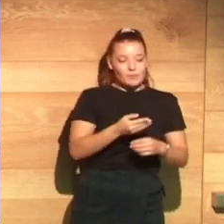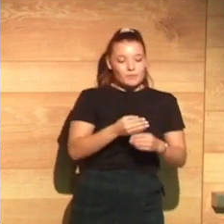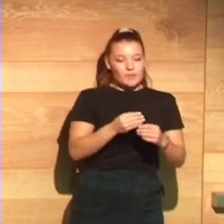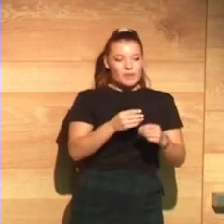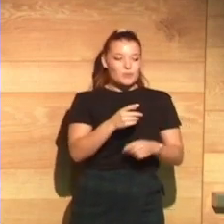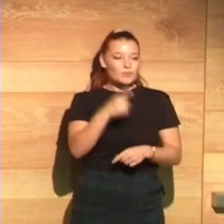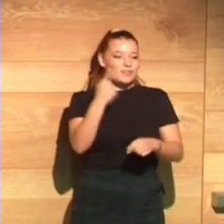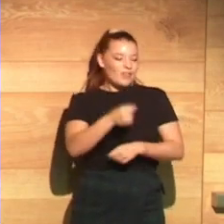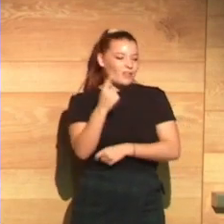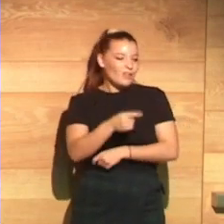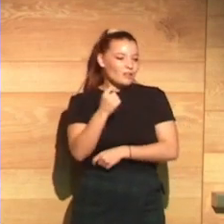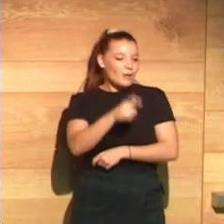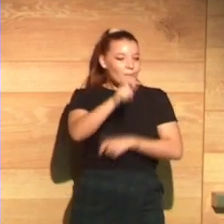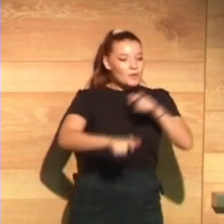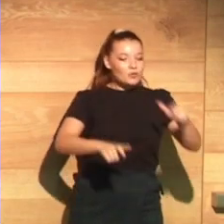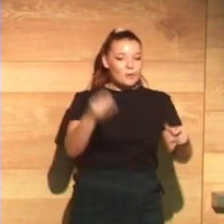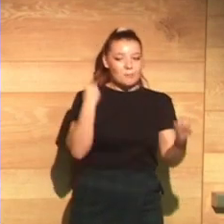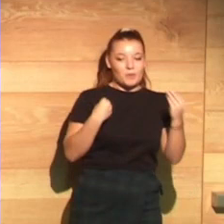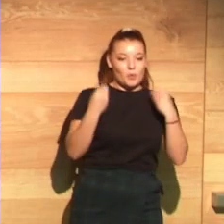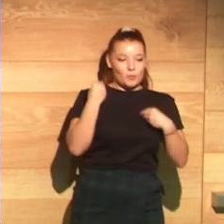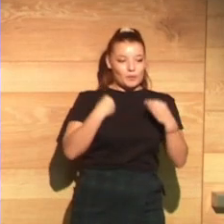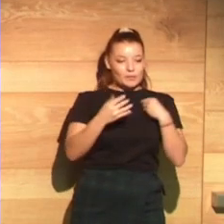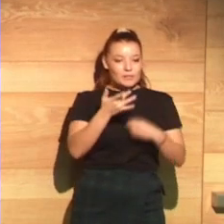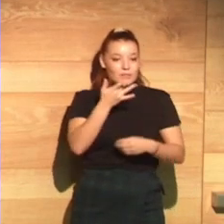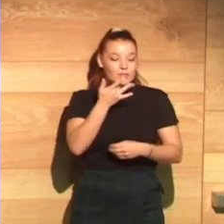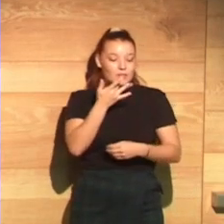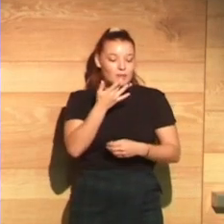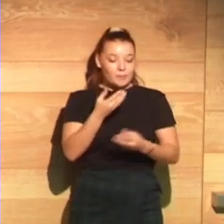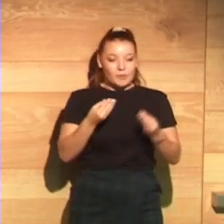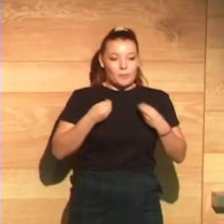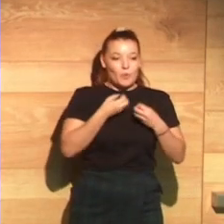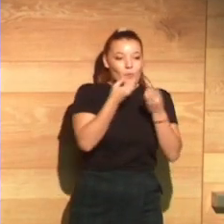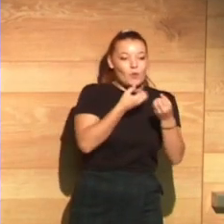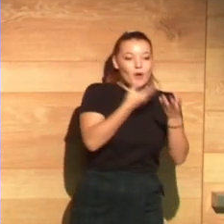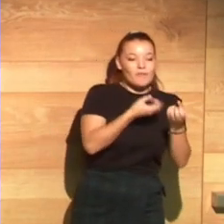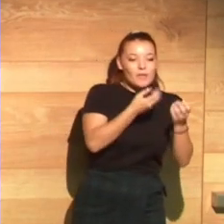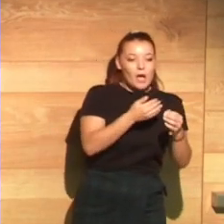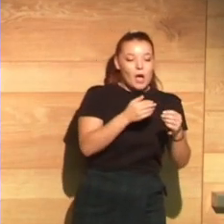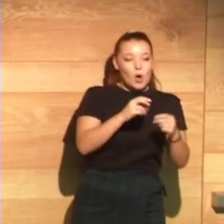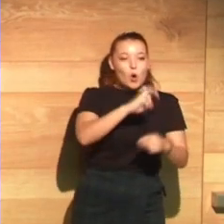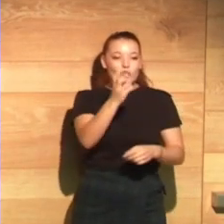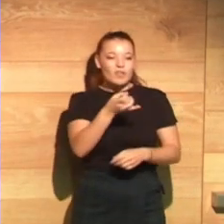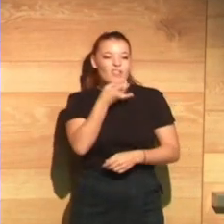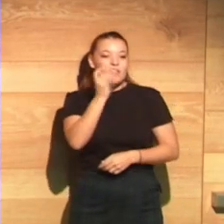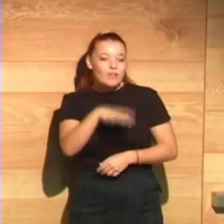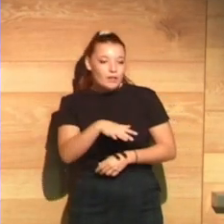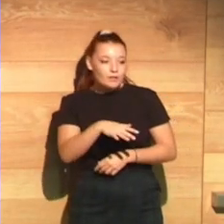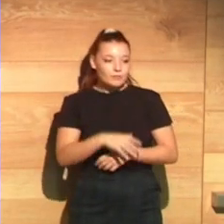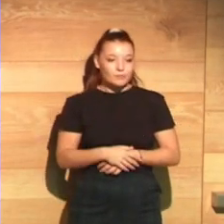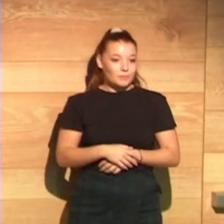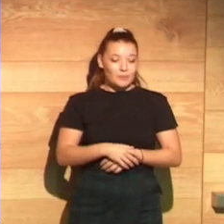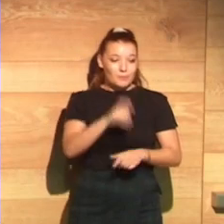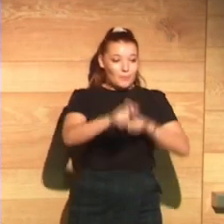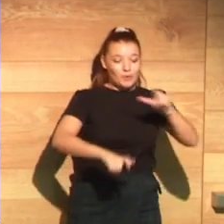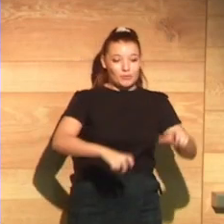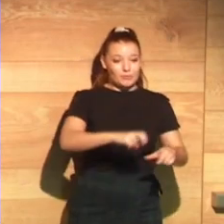es muy común que la gente me pregunte si hago una siguiente biografía, ¿de quién la voy a hacer? Y yo mi respuesta